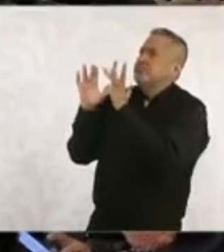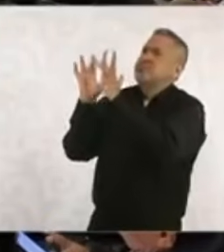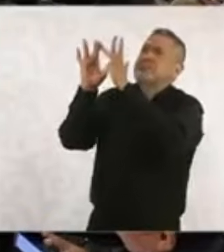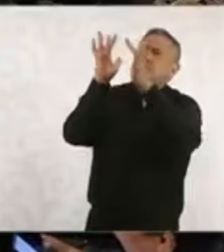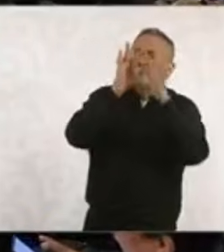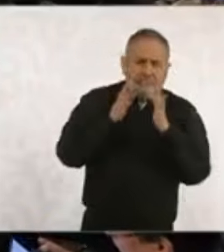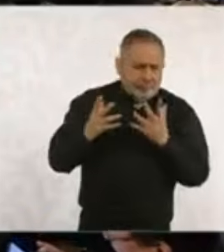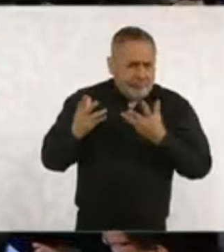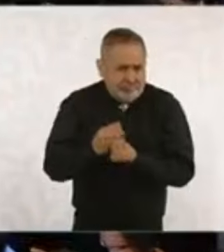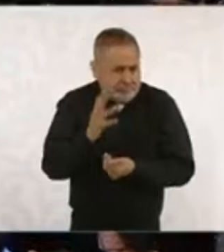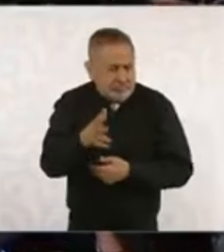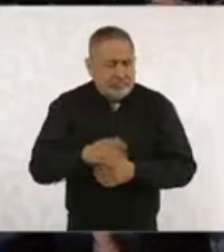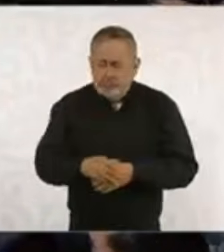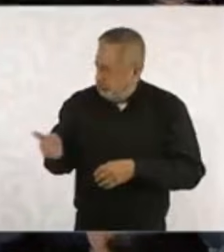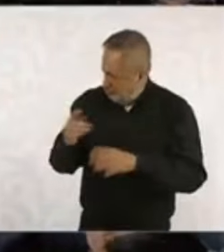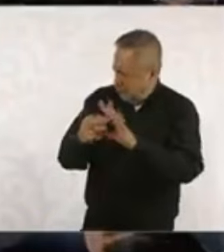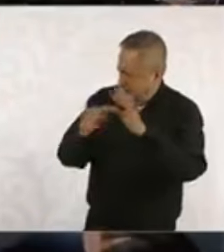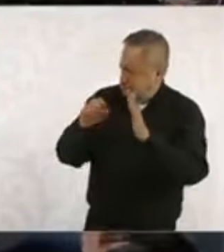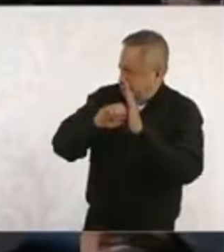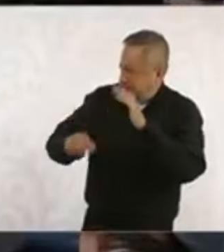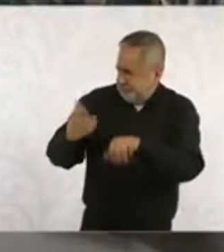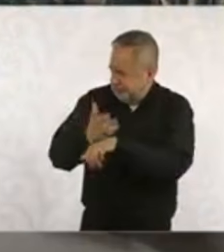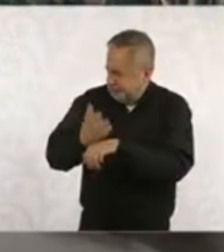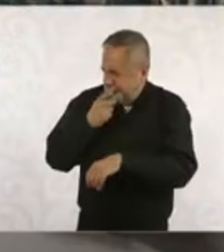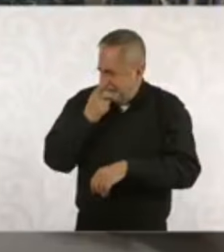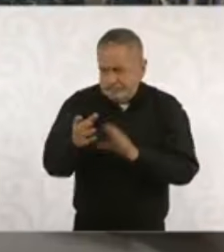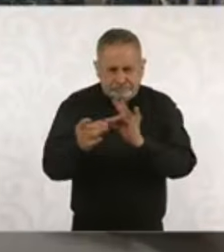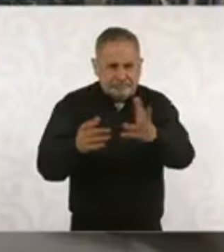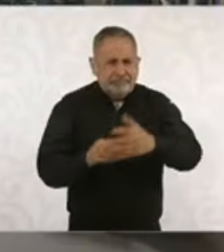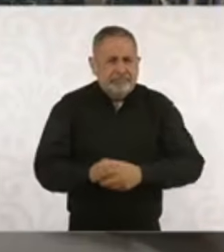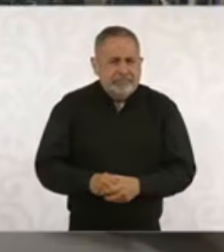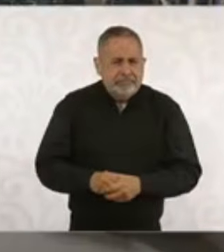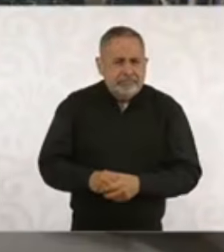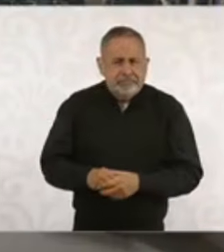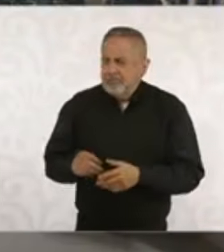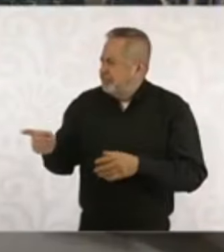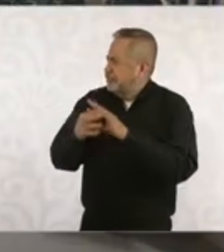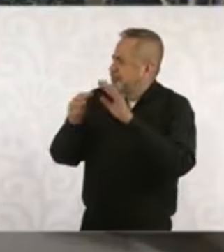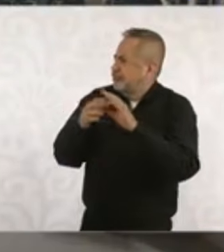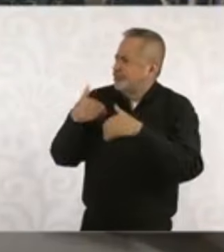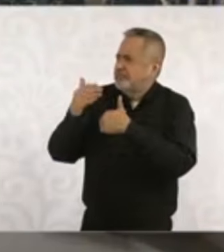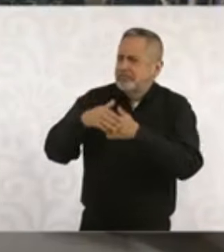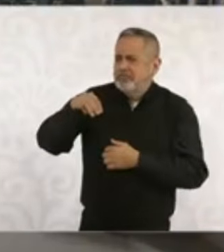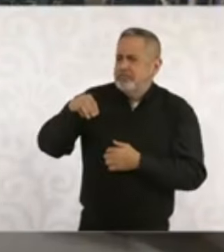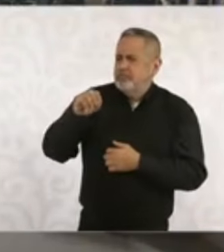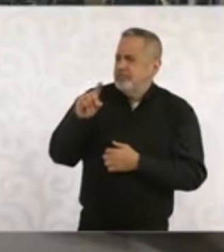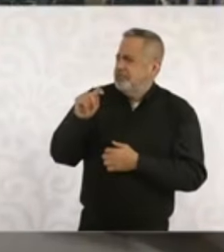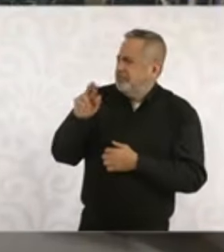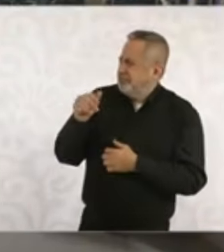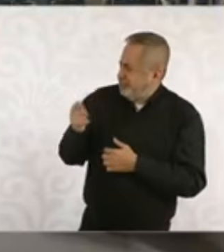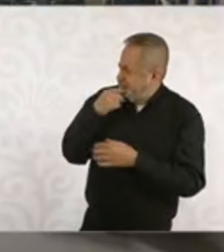algunos de Estados Unidos, por ejemplo. Lo que se va a hacer con Moderna y otros. Sí. A